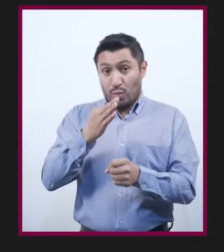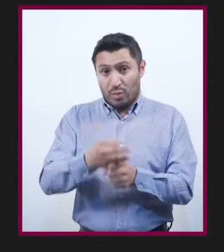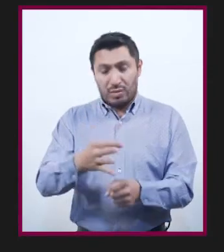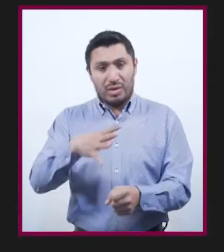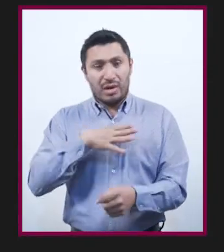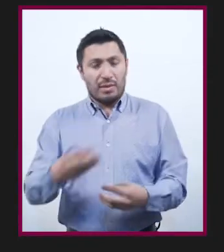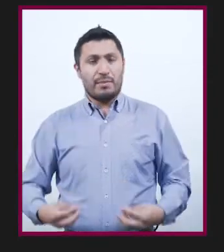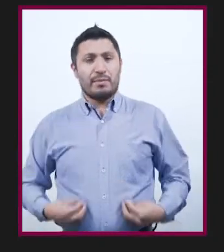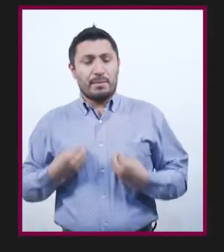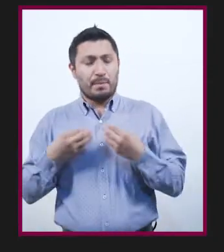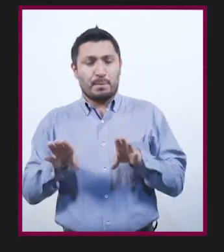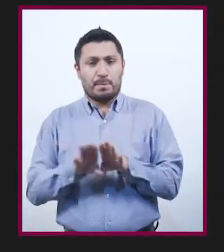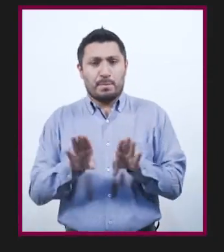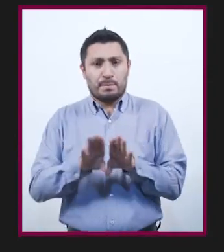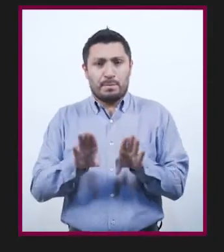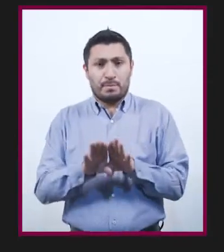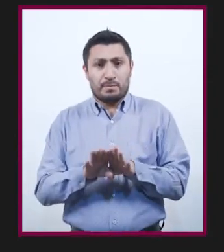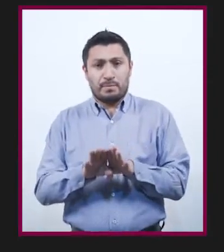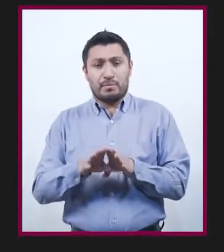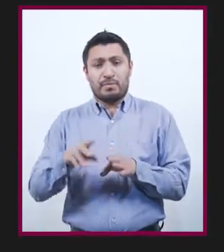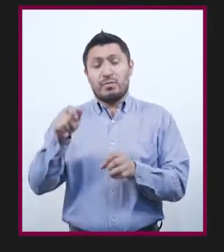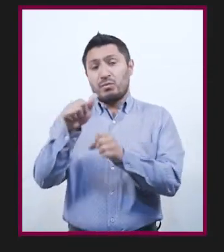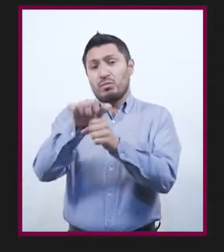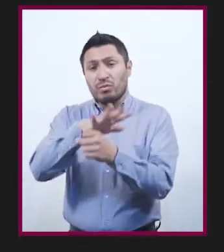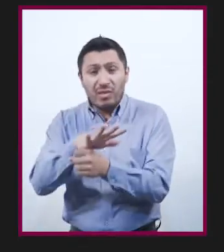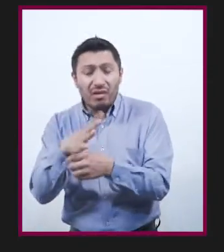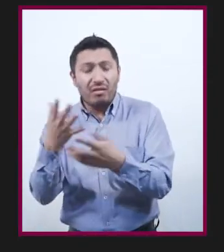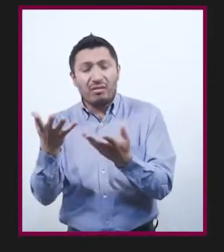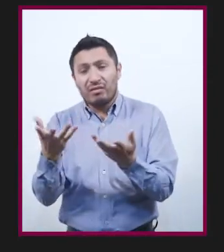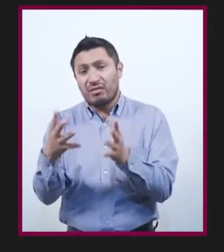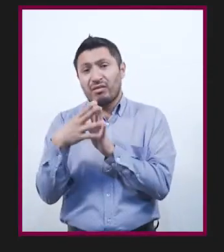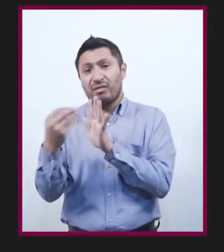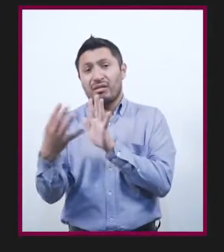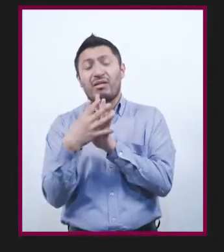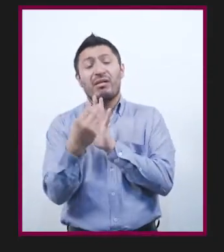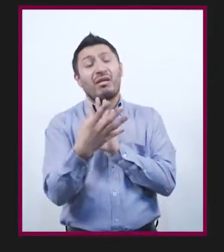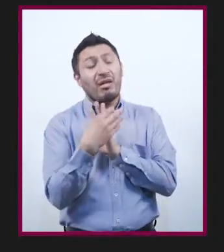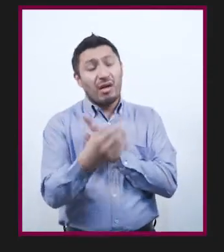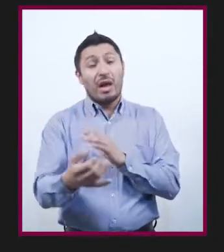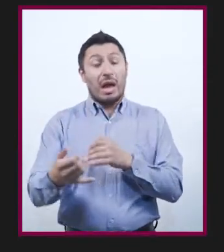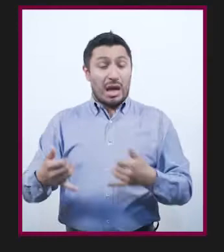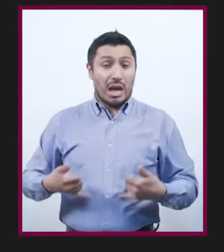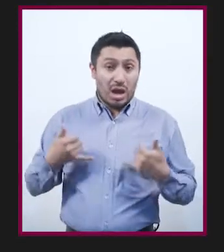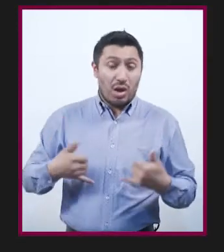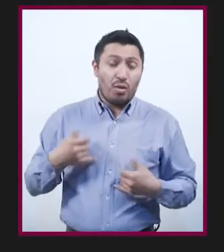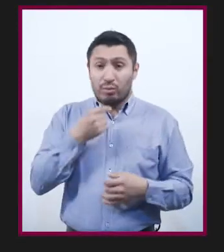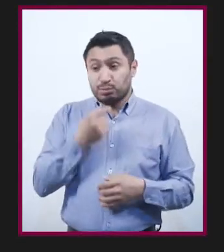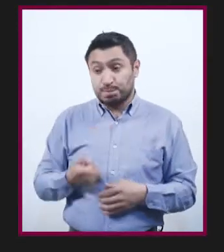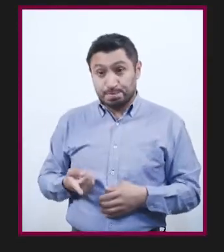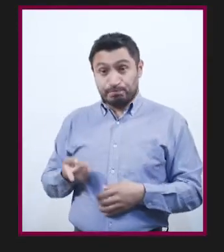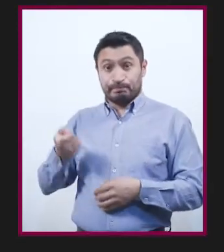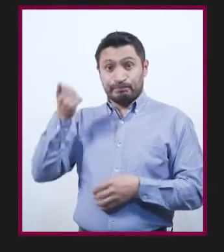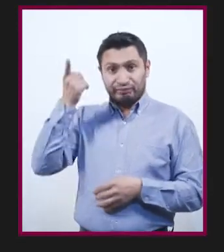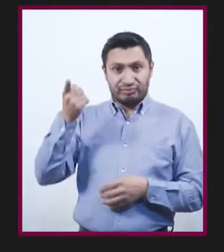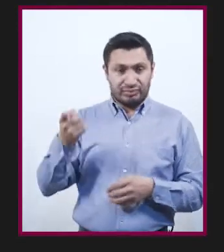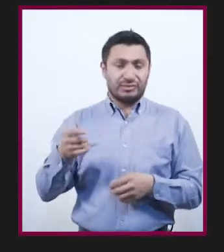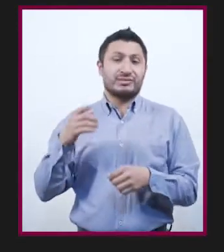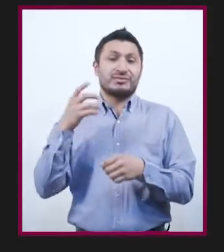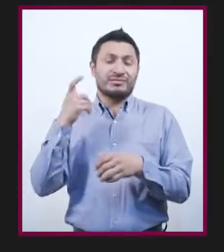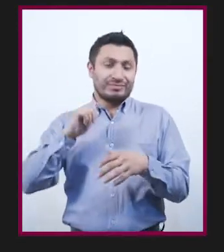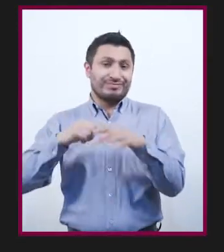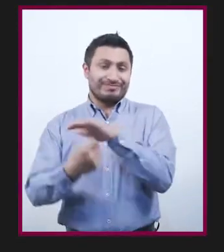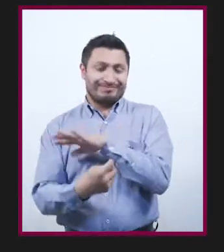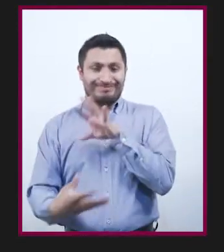viviendo como pues en pandemia y o sea esta juventud está como creciendo más con la